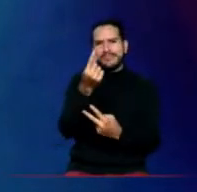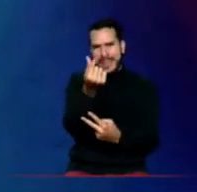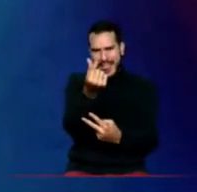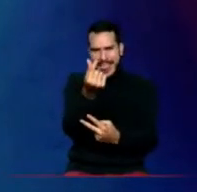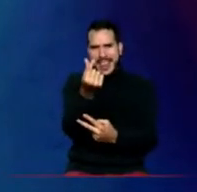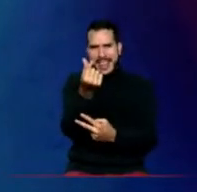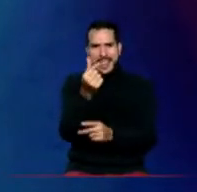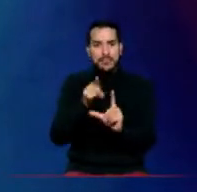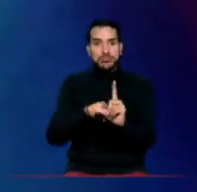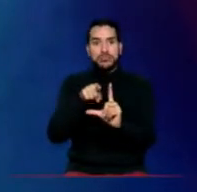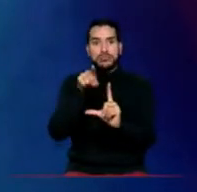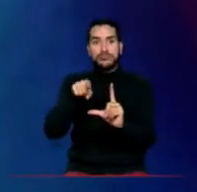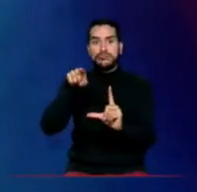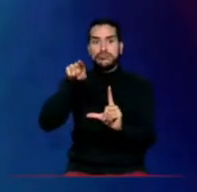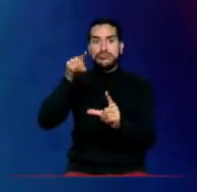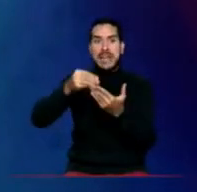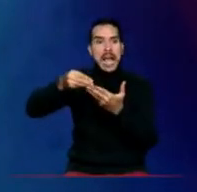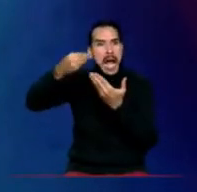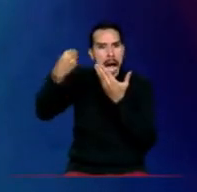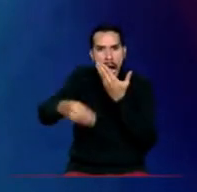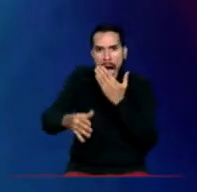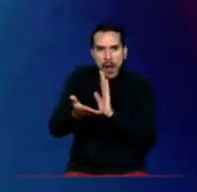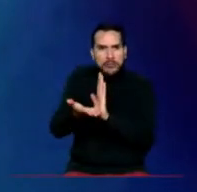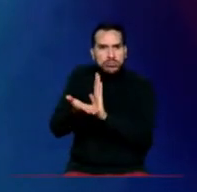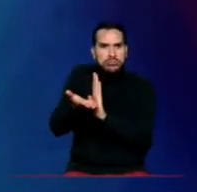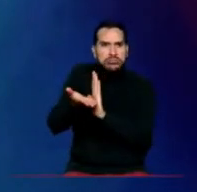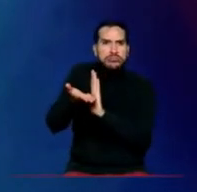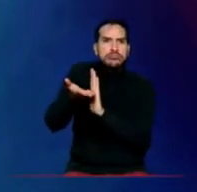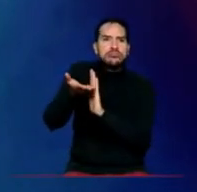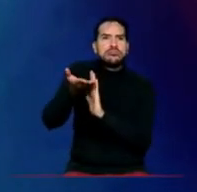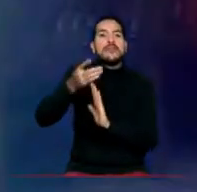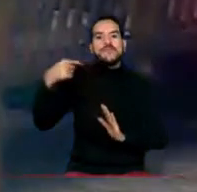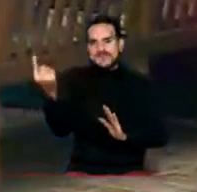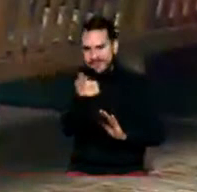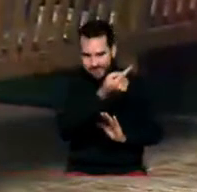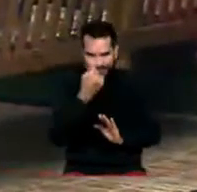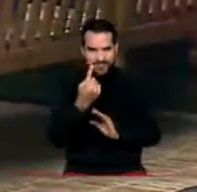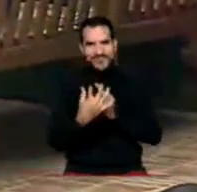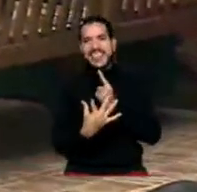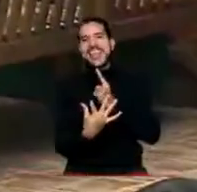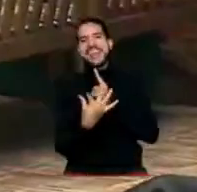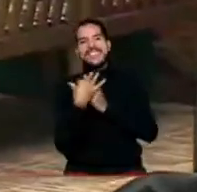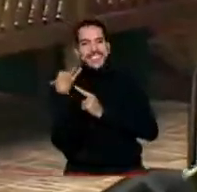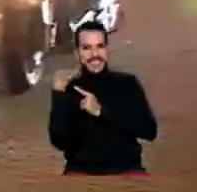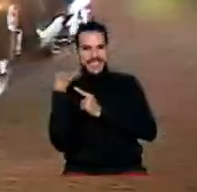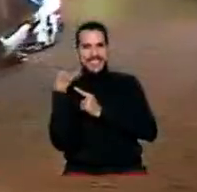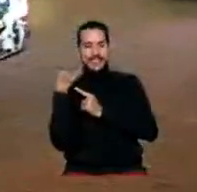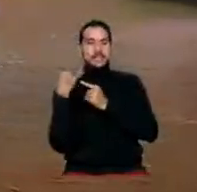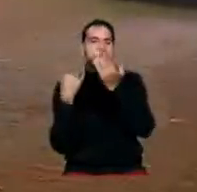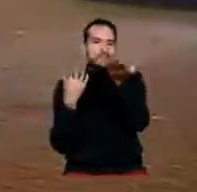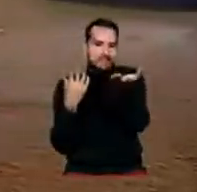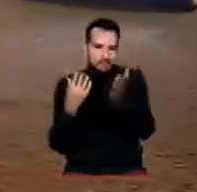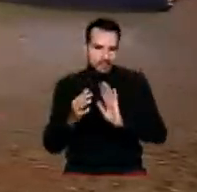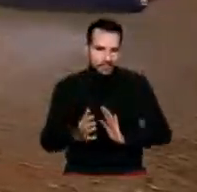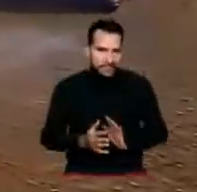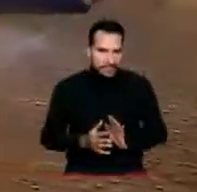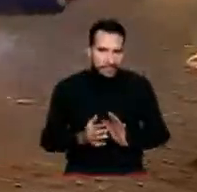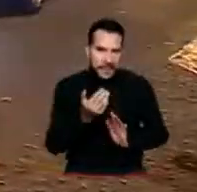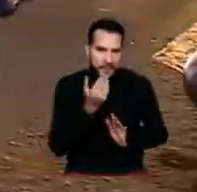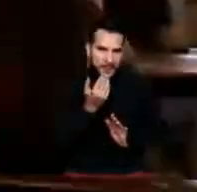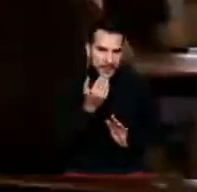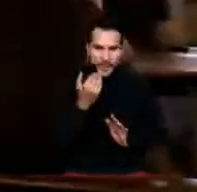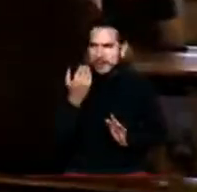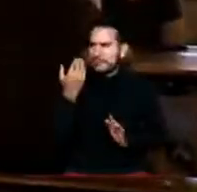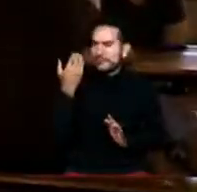todavía se viene sintiendo. La mayoría de la gente cree que porque la inflación no notifican que bajó hace un